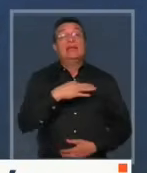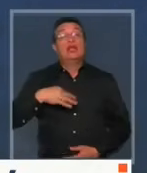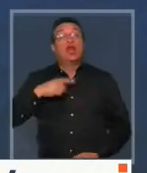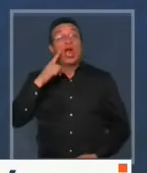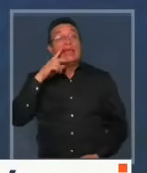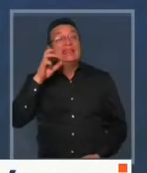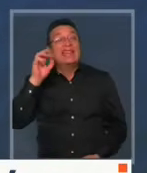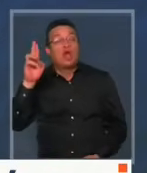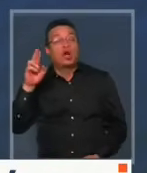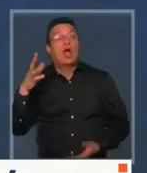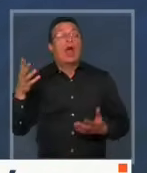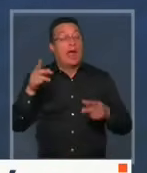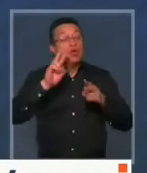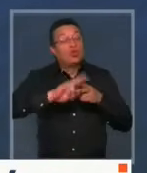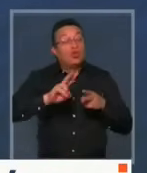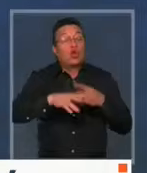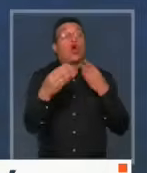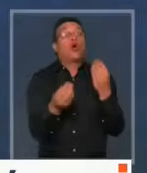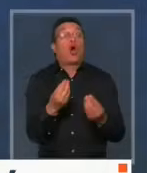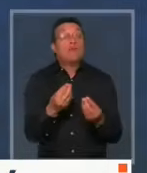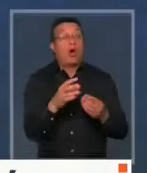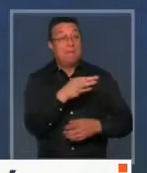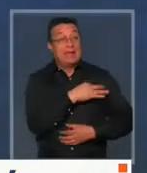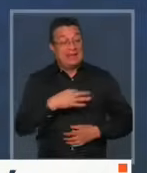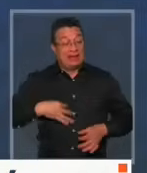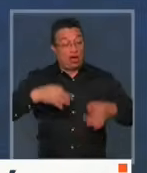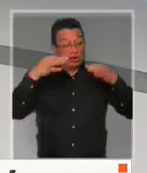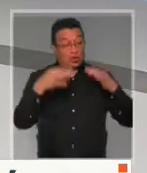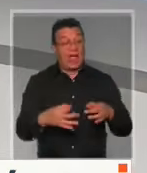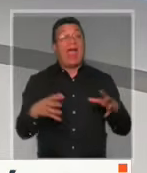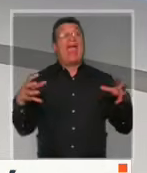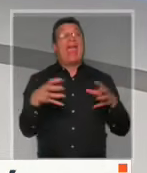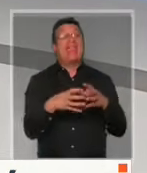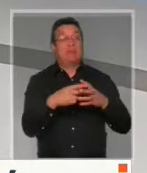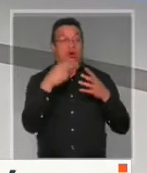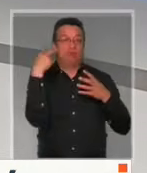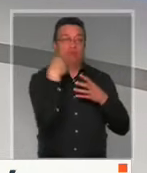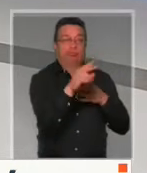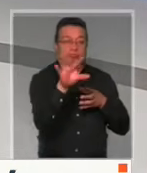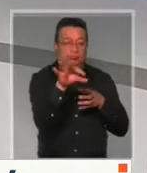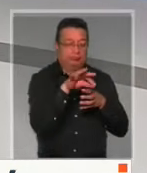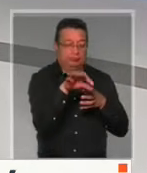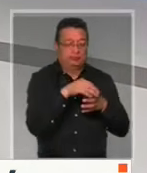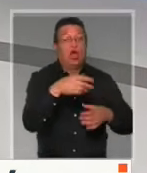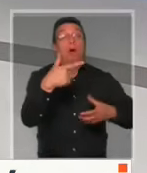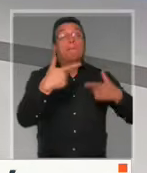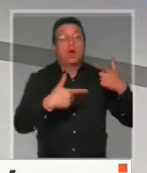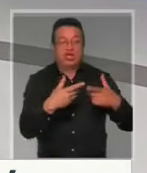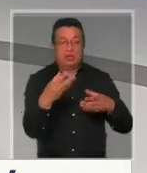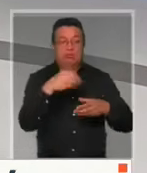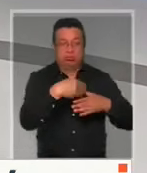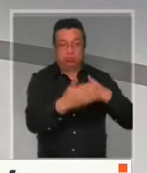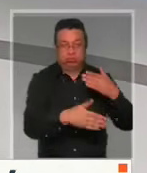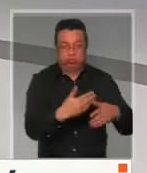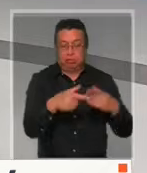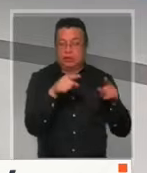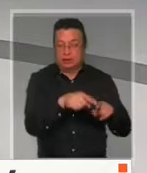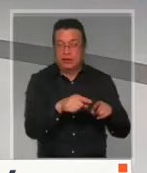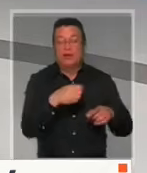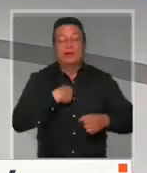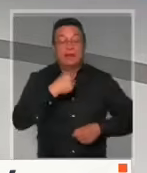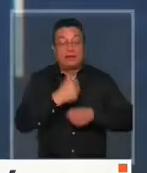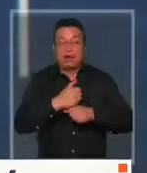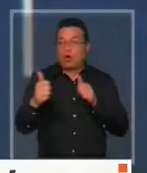que se encontró a esto es que el Ministerio de Seguridad tenga sus propios equipos que llevan adelante sus políticas, que tienen las funciones de trabajo con